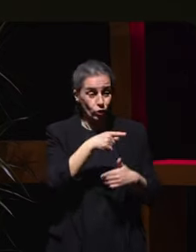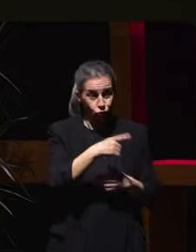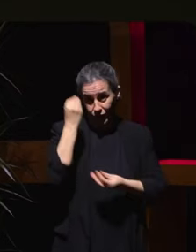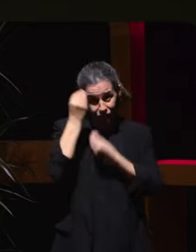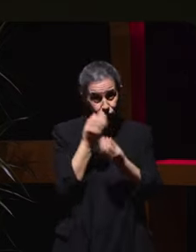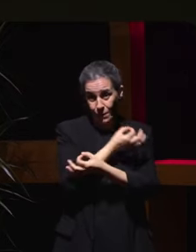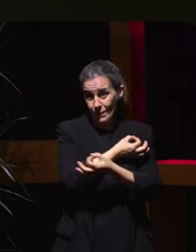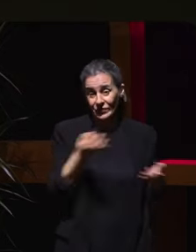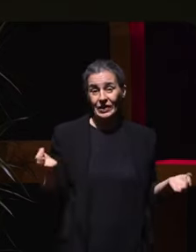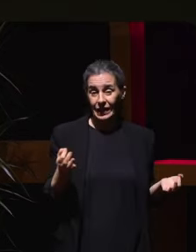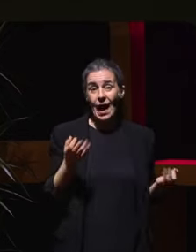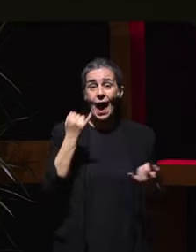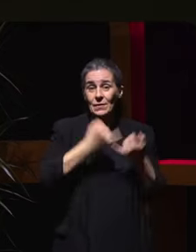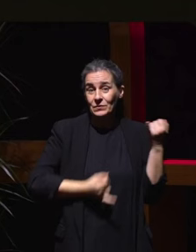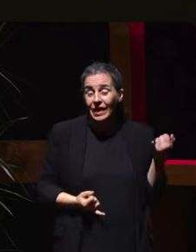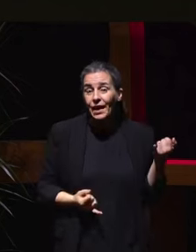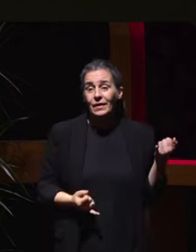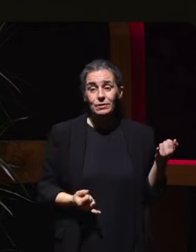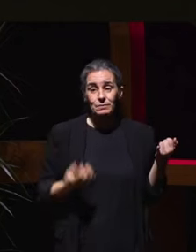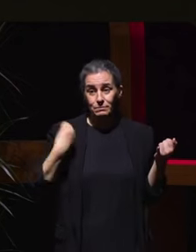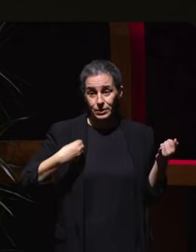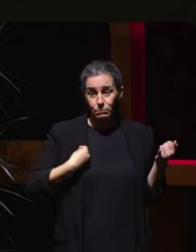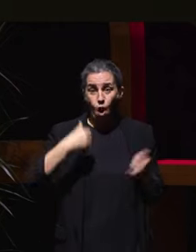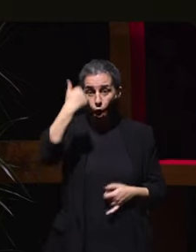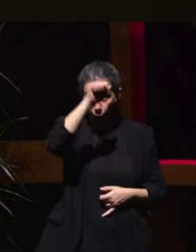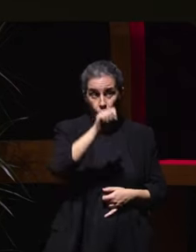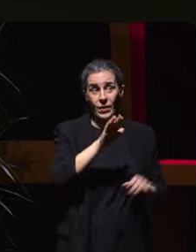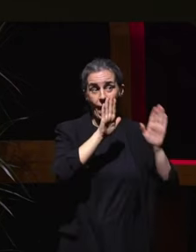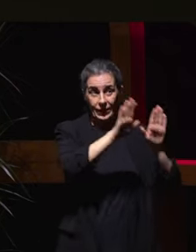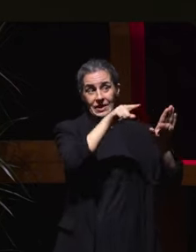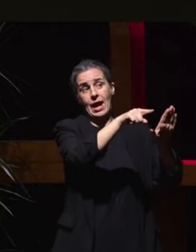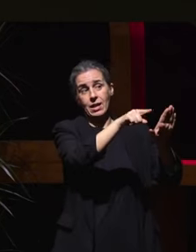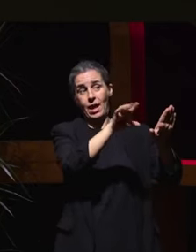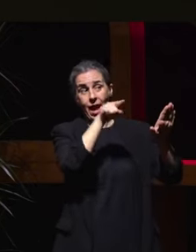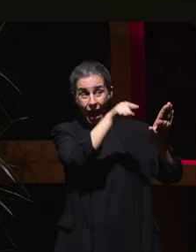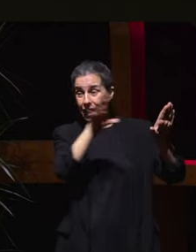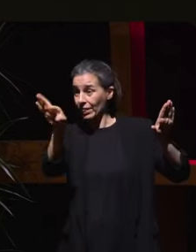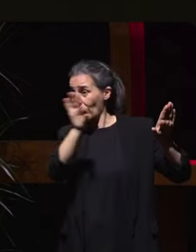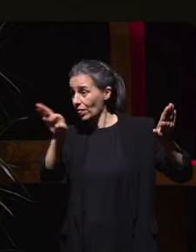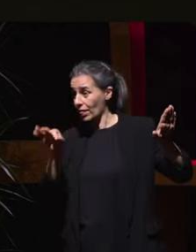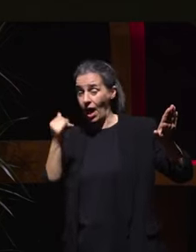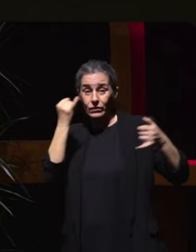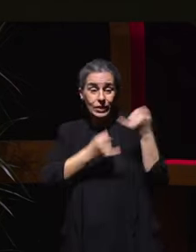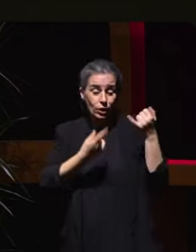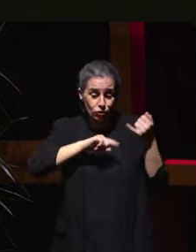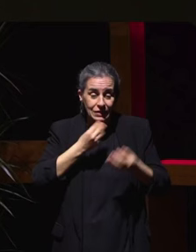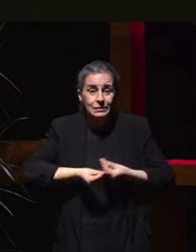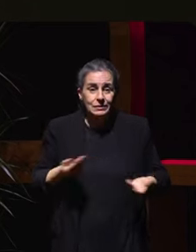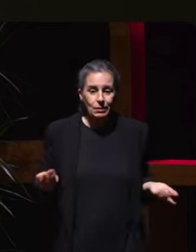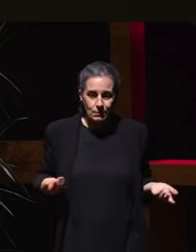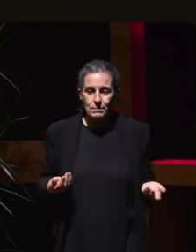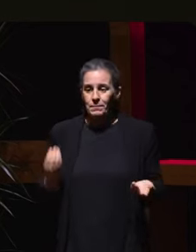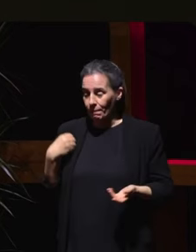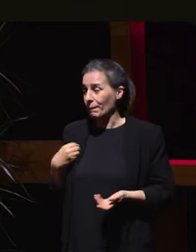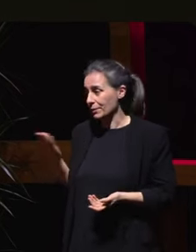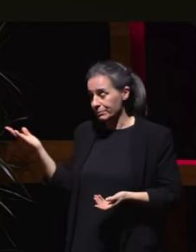que estábamos diciendo. Que es que al final es el que, si el hombre está ahí para decidir, nosotras poco tú mismo has dicho, es cuestión de la mayor vez de